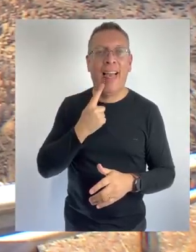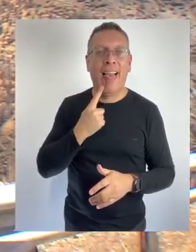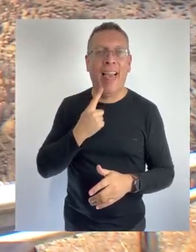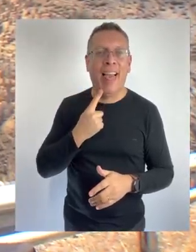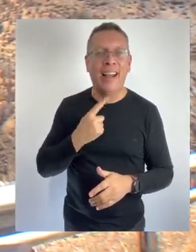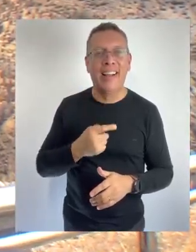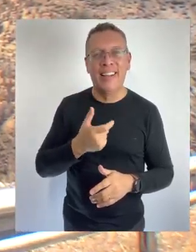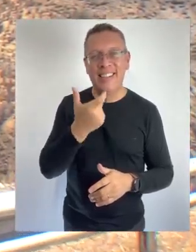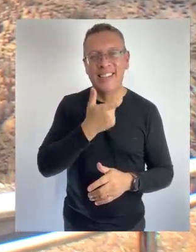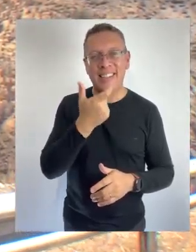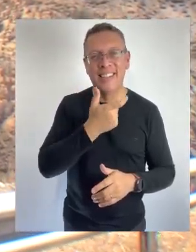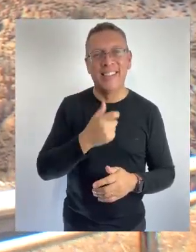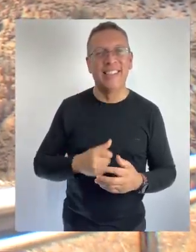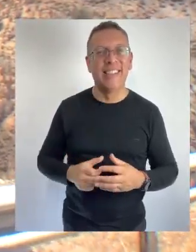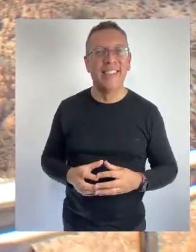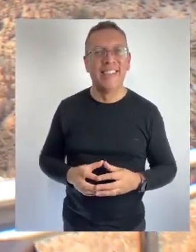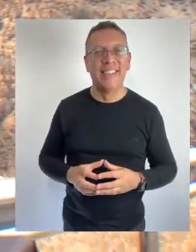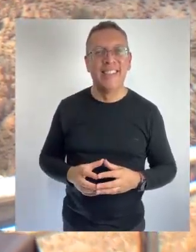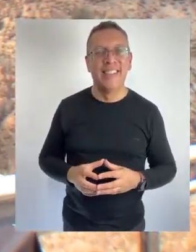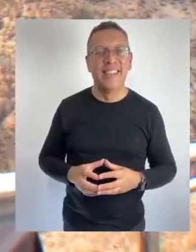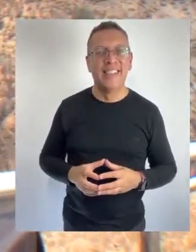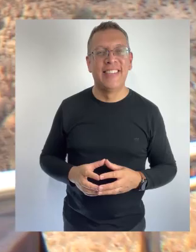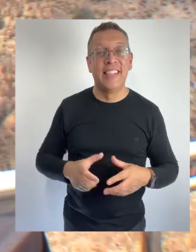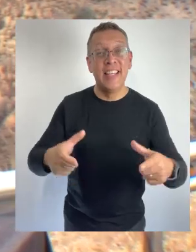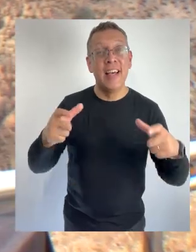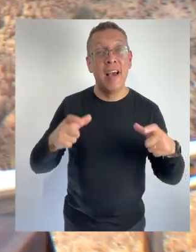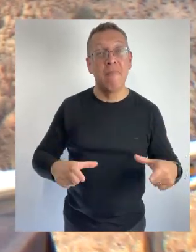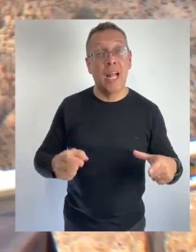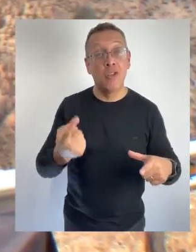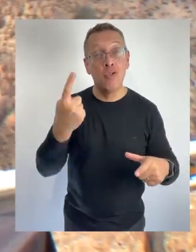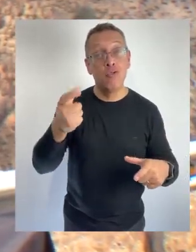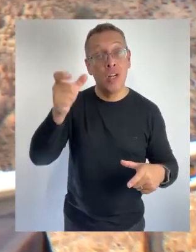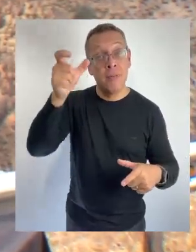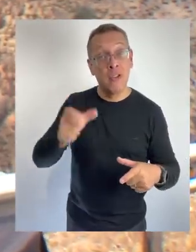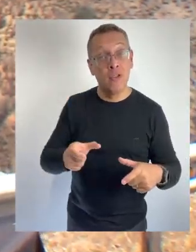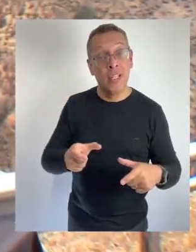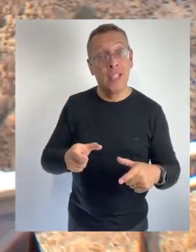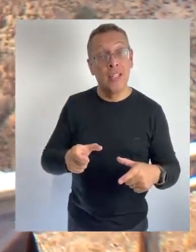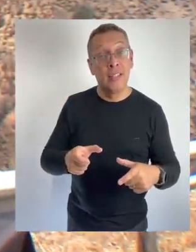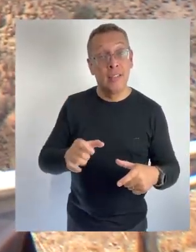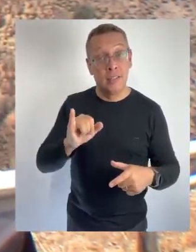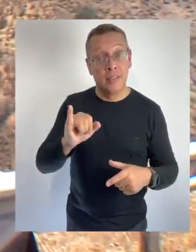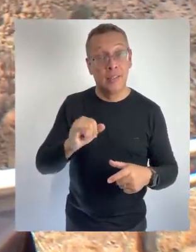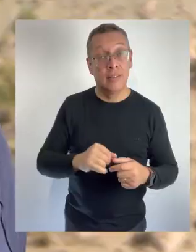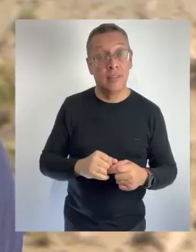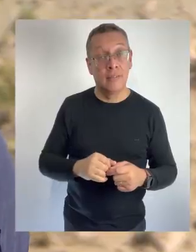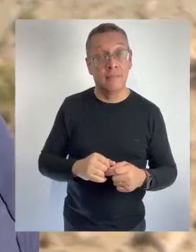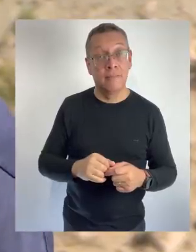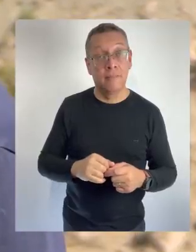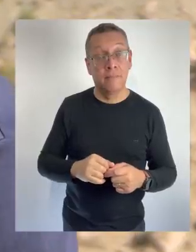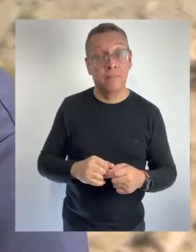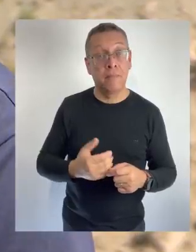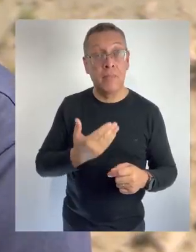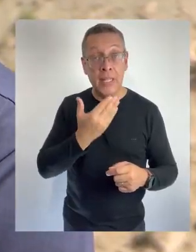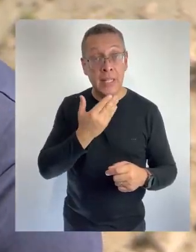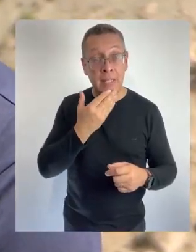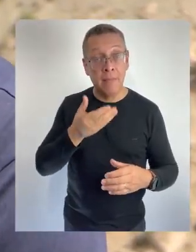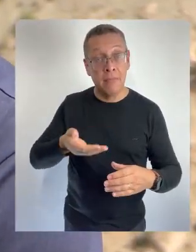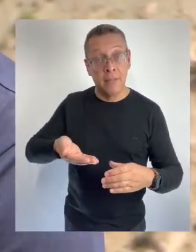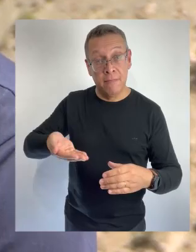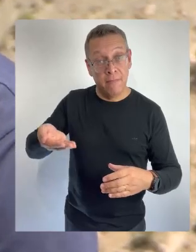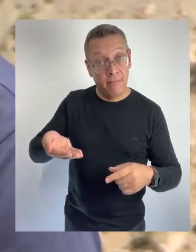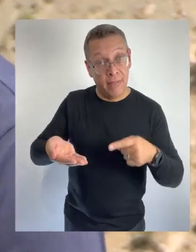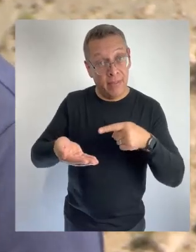la tomate. Un plato para una persona y lo voy a acompañar, bueno, con una salsa. Se hace una salsa con roquefort